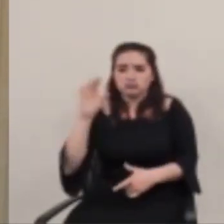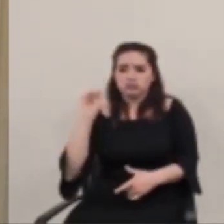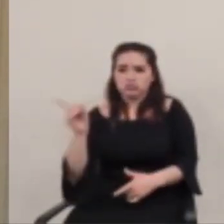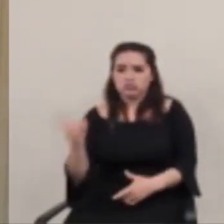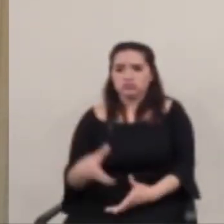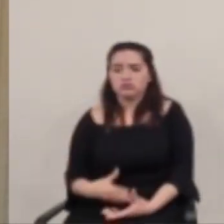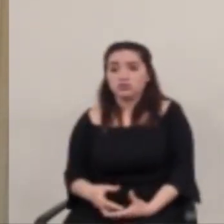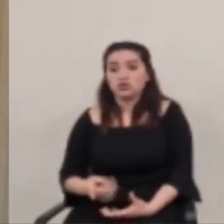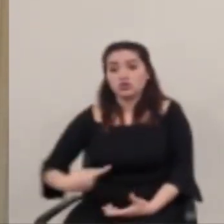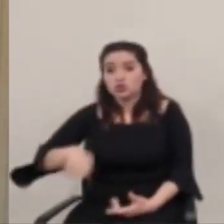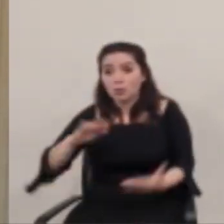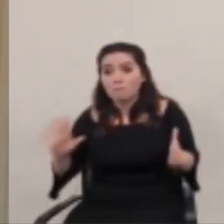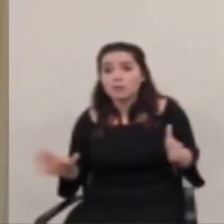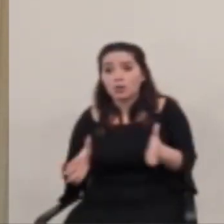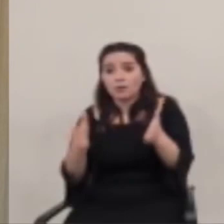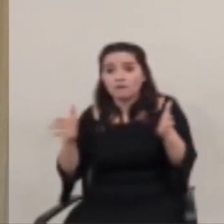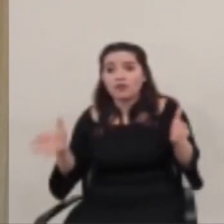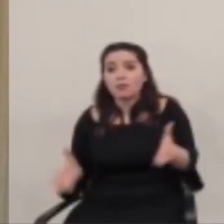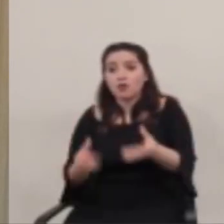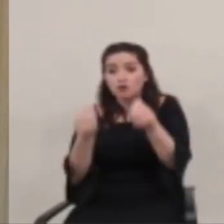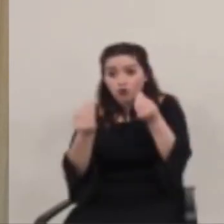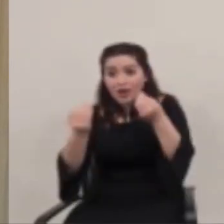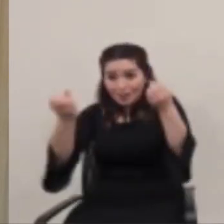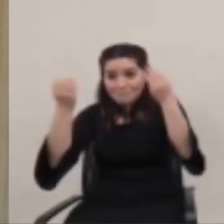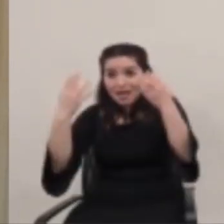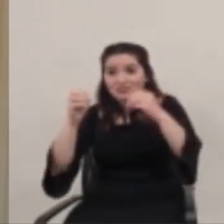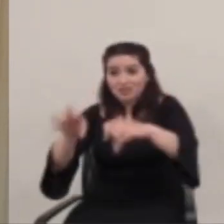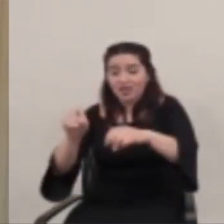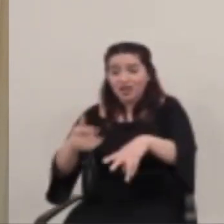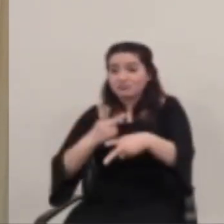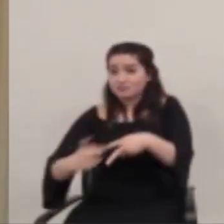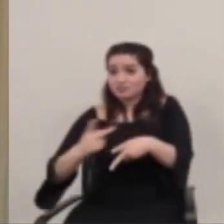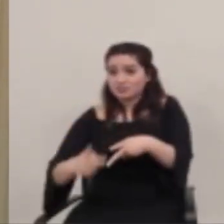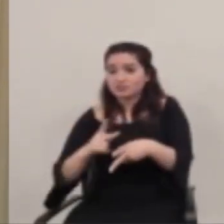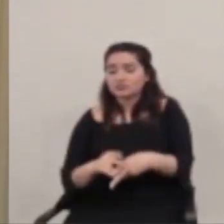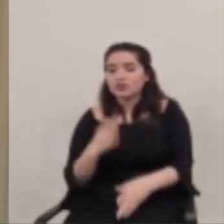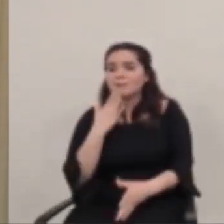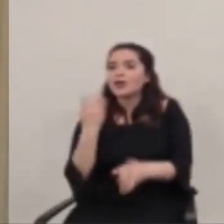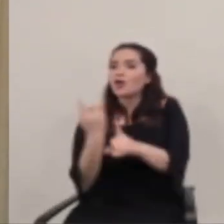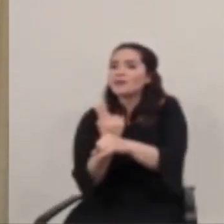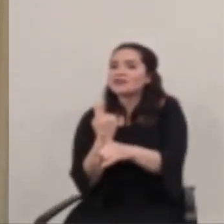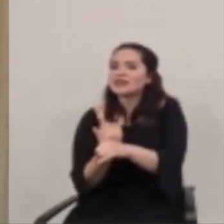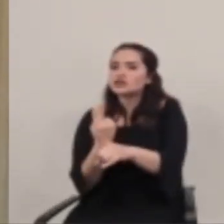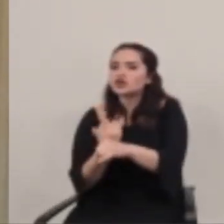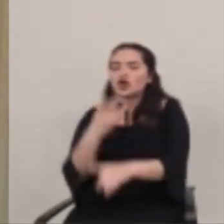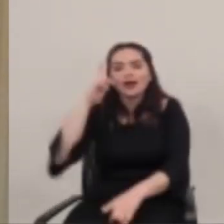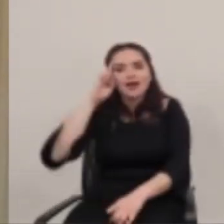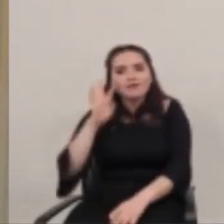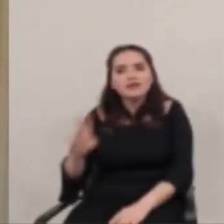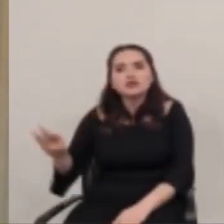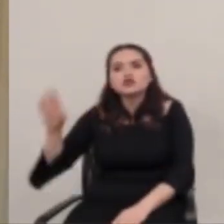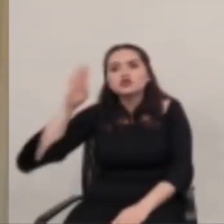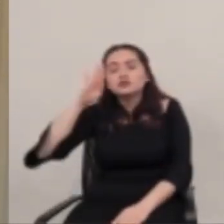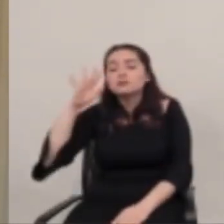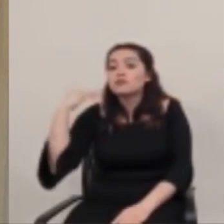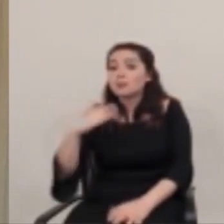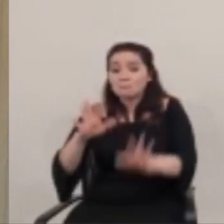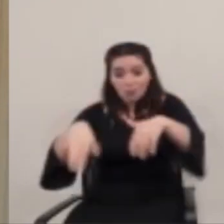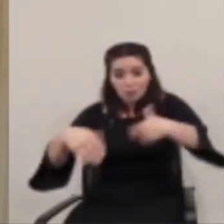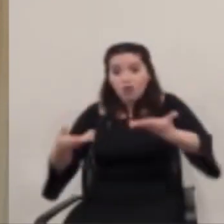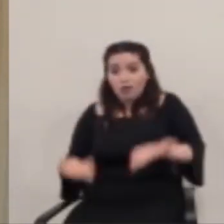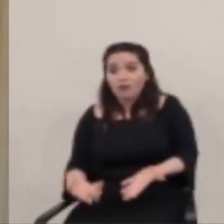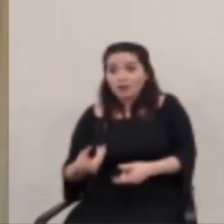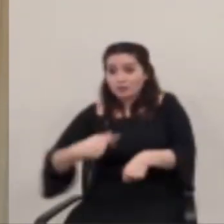nosotros promovemos las buenas prácticas, la conversación, la reflexión triestamental, tal como lo hemos hecho para